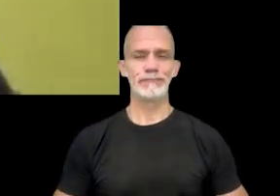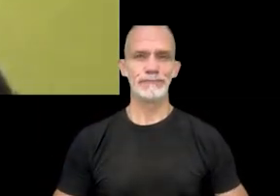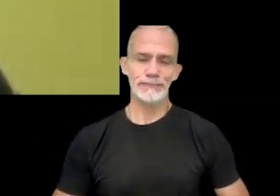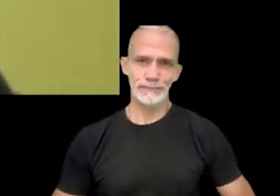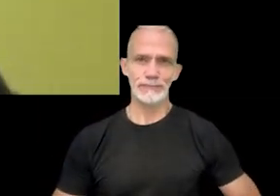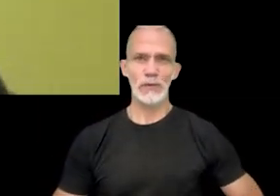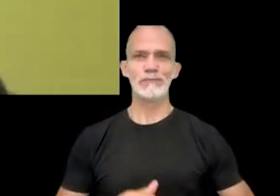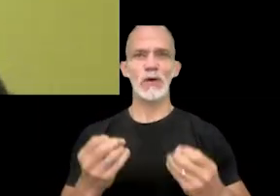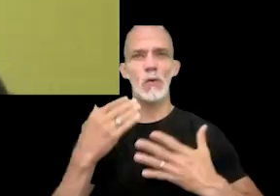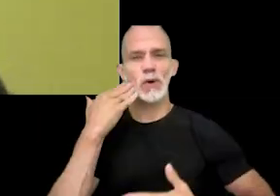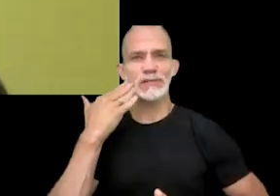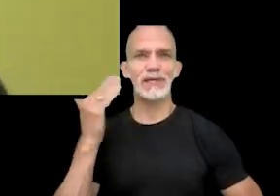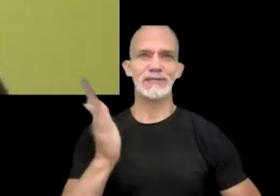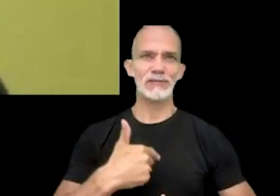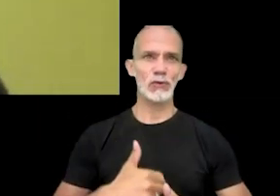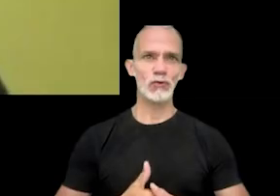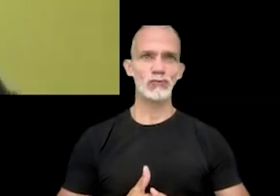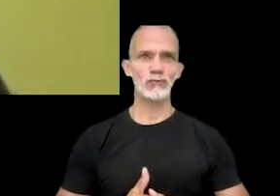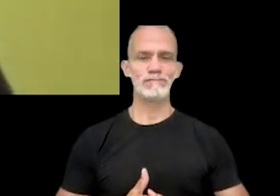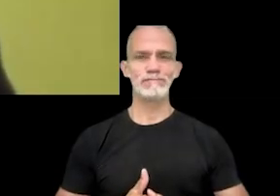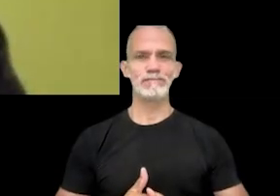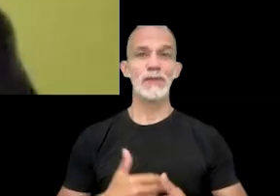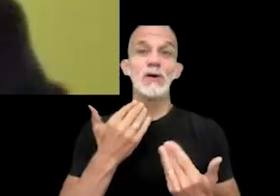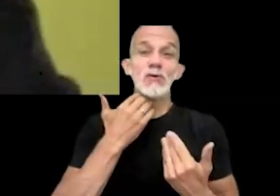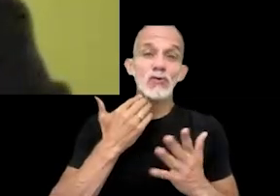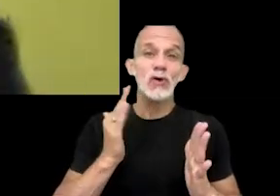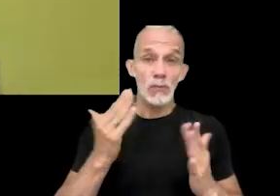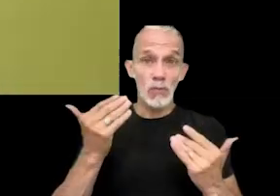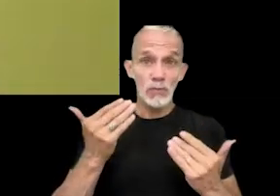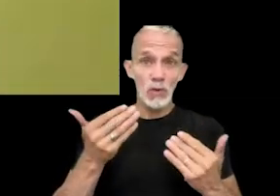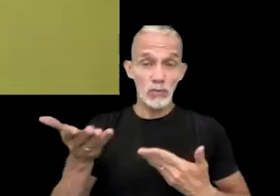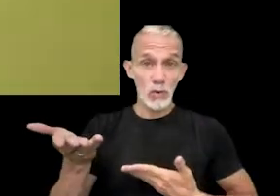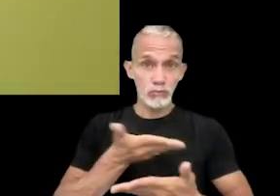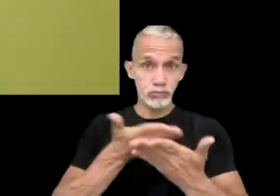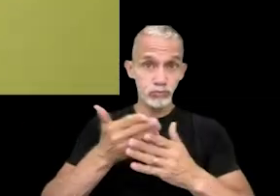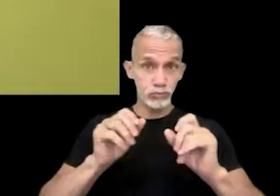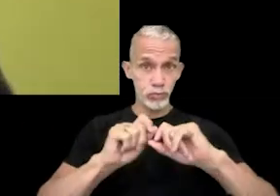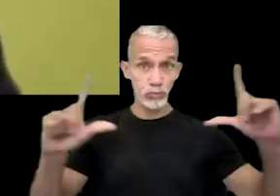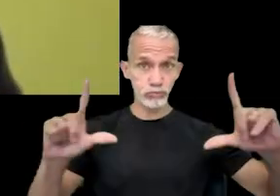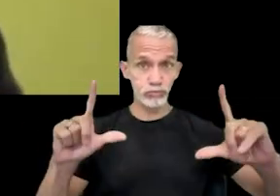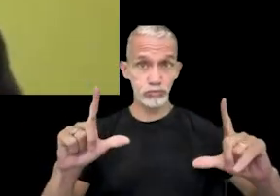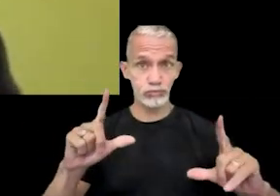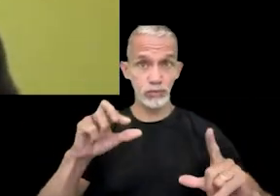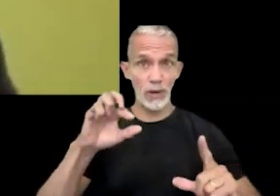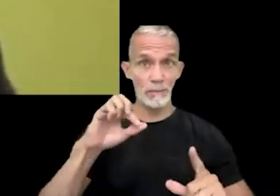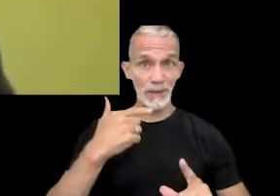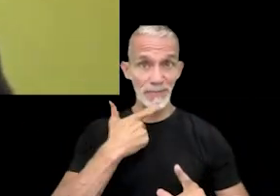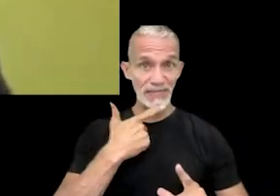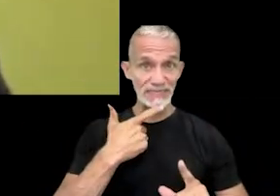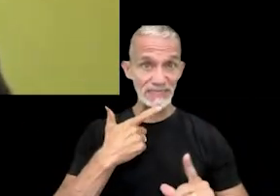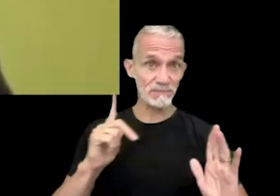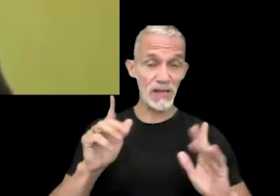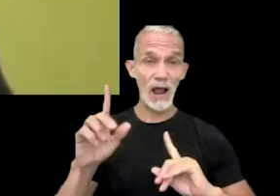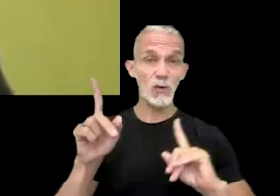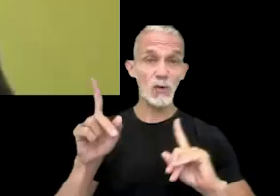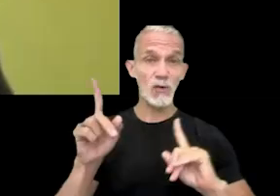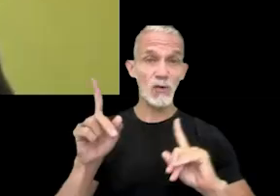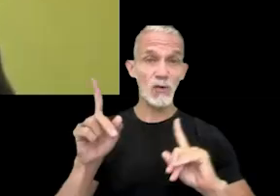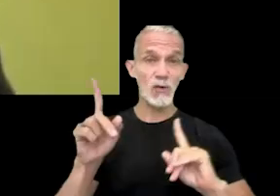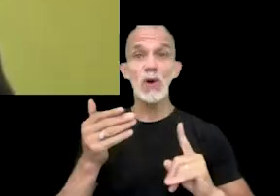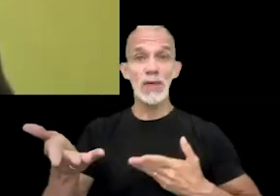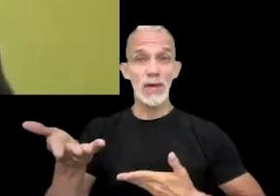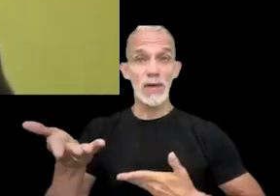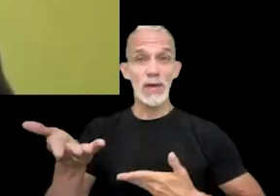Bueno, buenas tardes a todos. No sé si podemos mostrar el PowerPoint que preparé, si alguno lo puede.